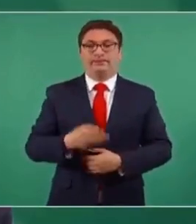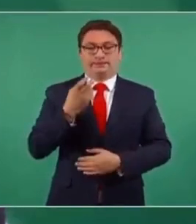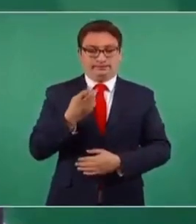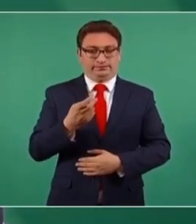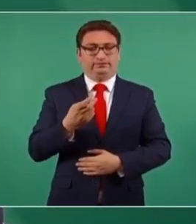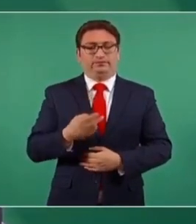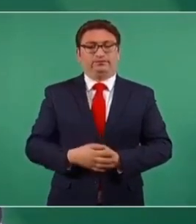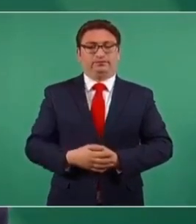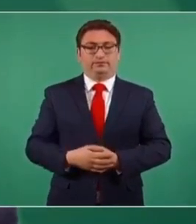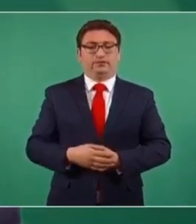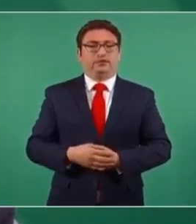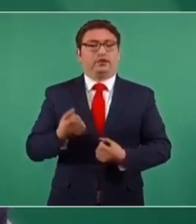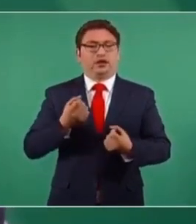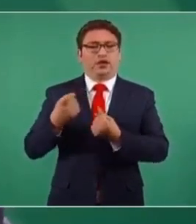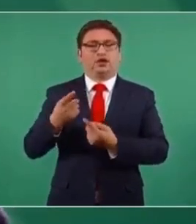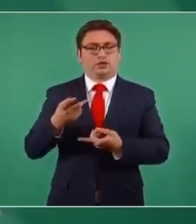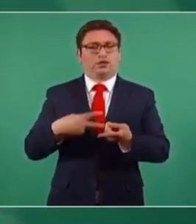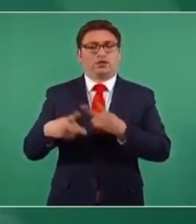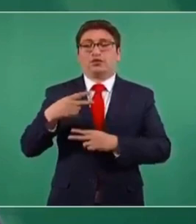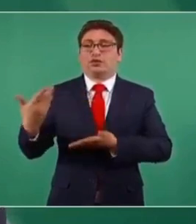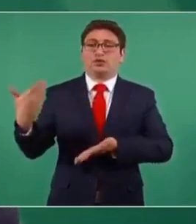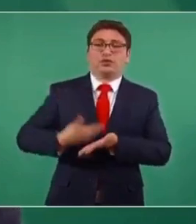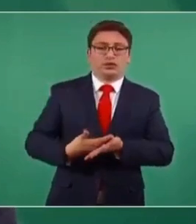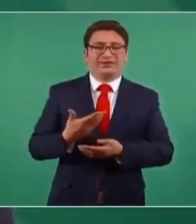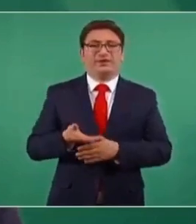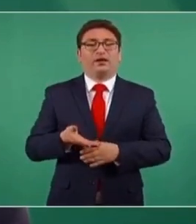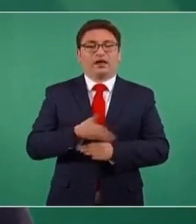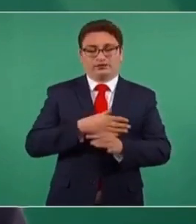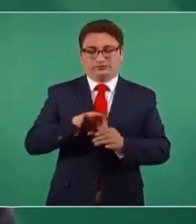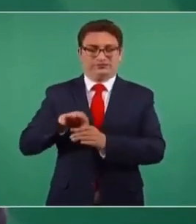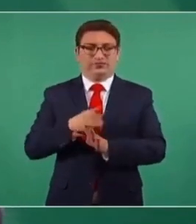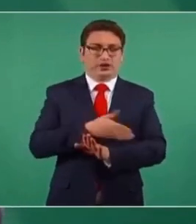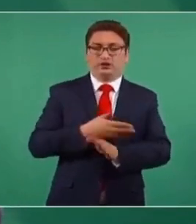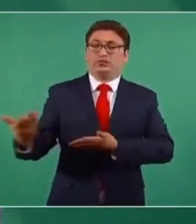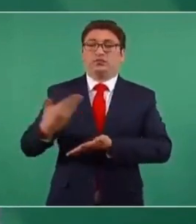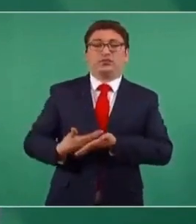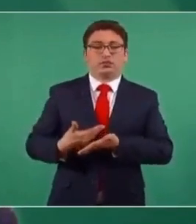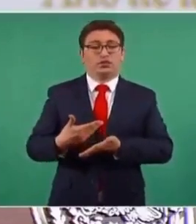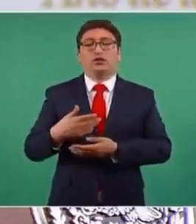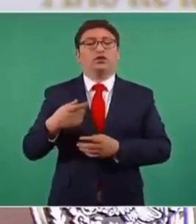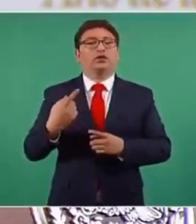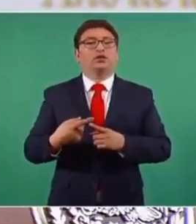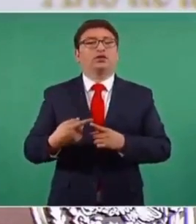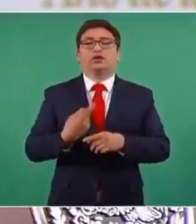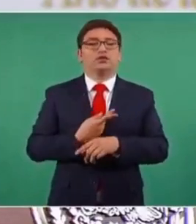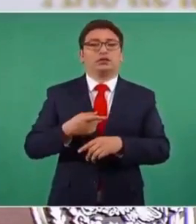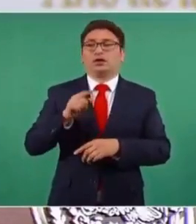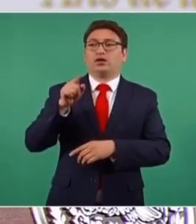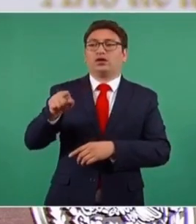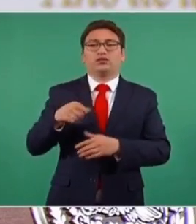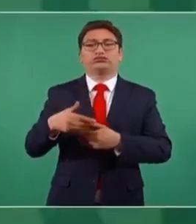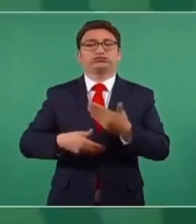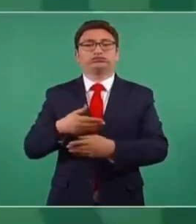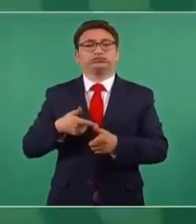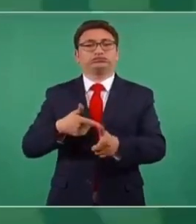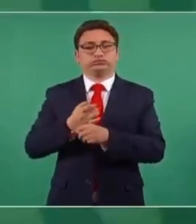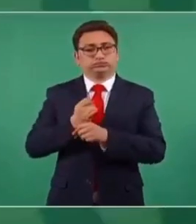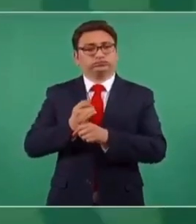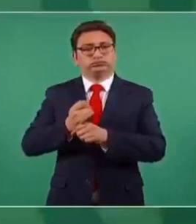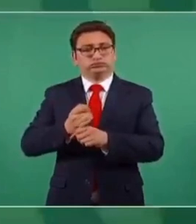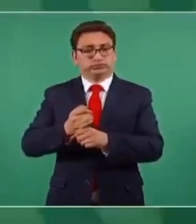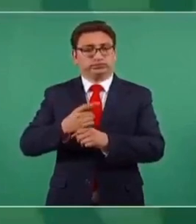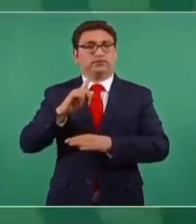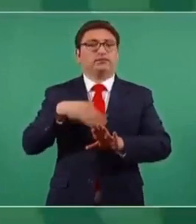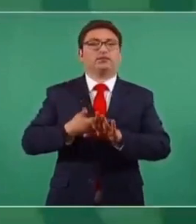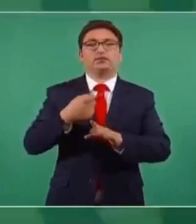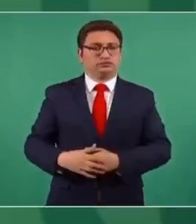efecto, vinieron a plantearme antes de la elección de que se le diera curso a investigaciones